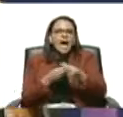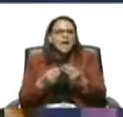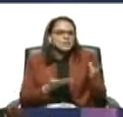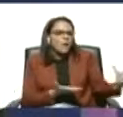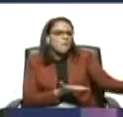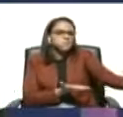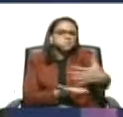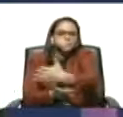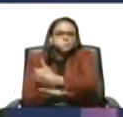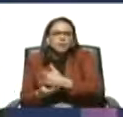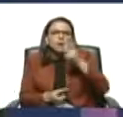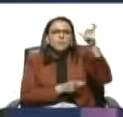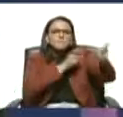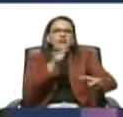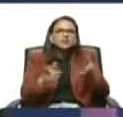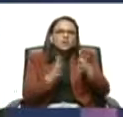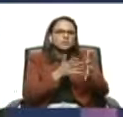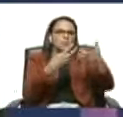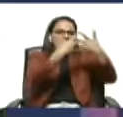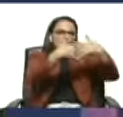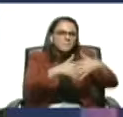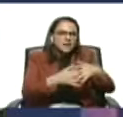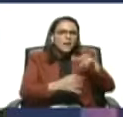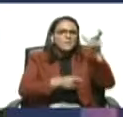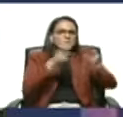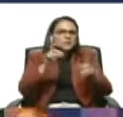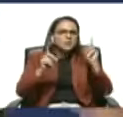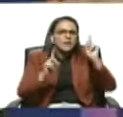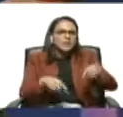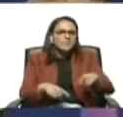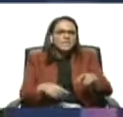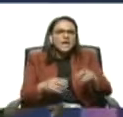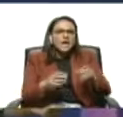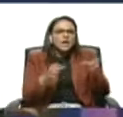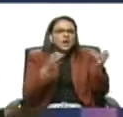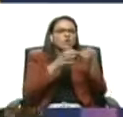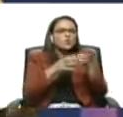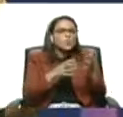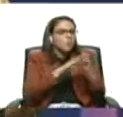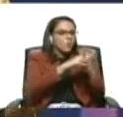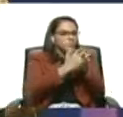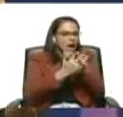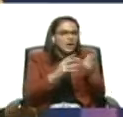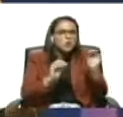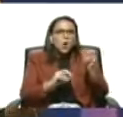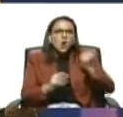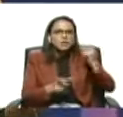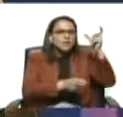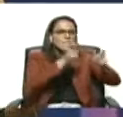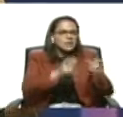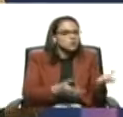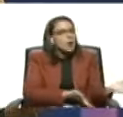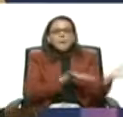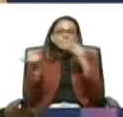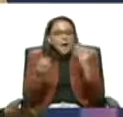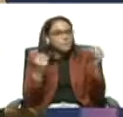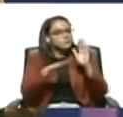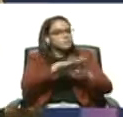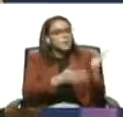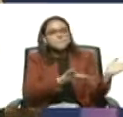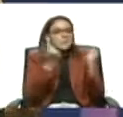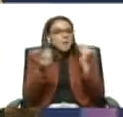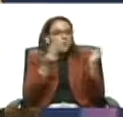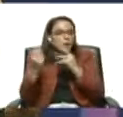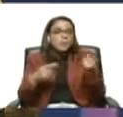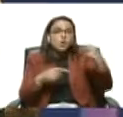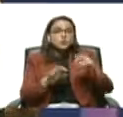sectores, sobre todo de los sectores populares, de llevárselos para otros países donde fueron